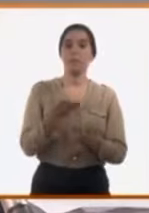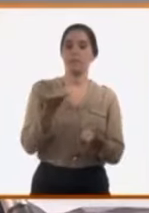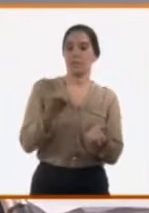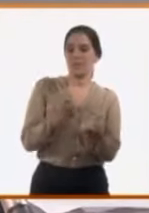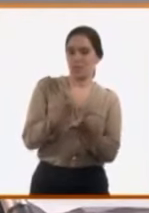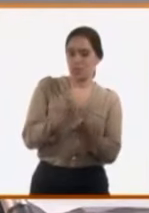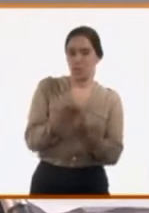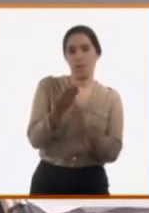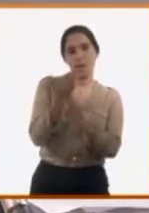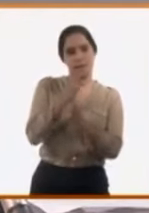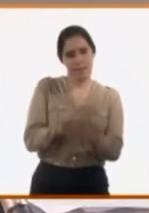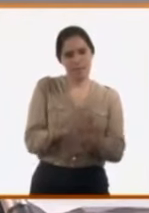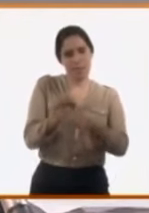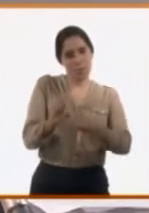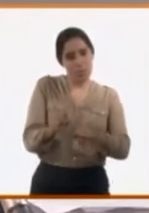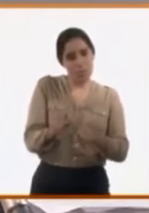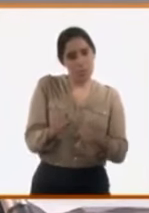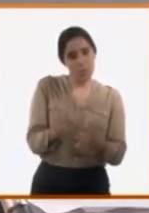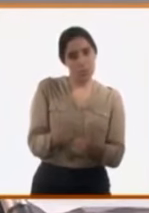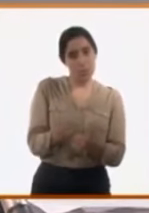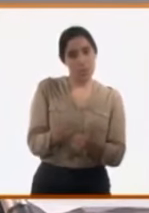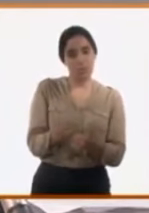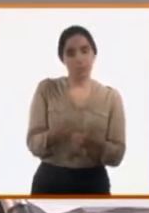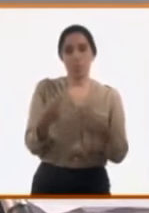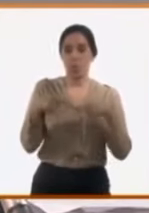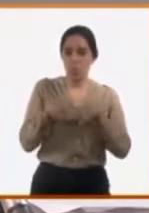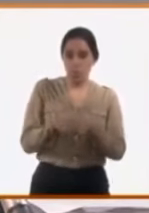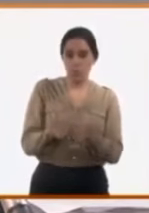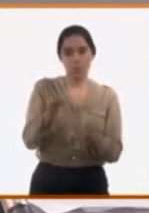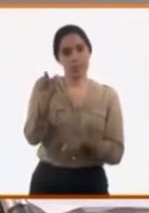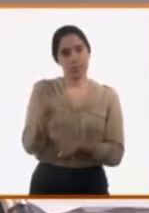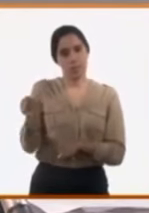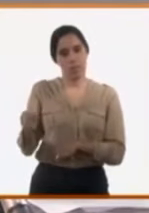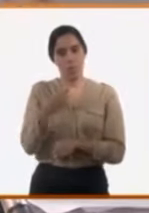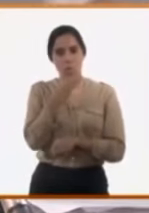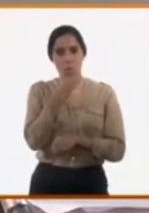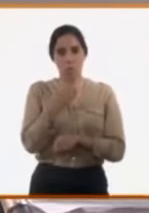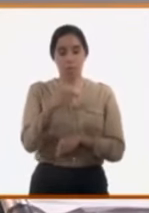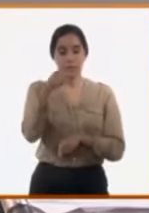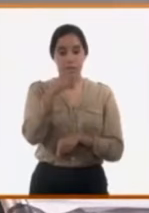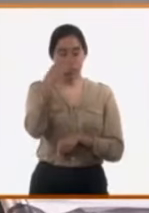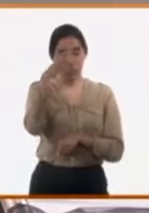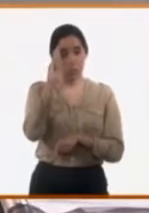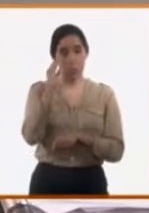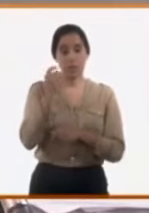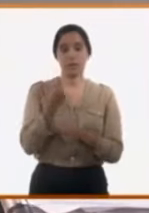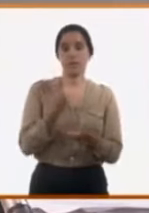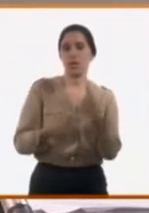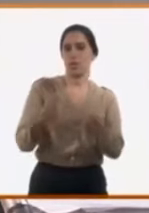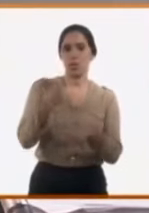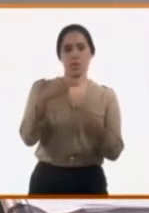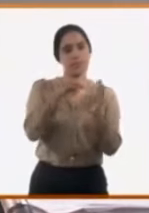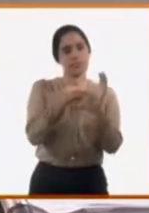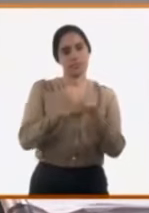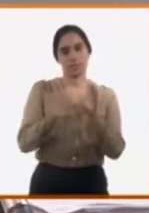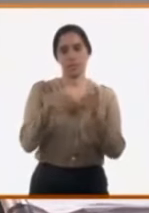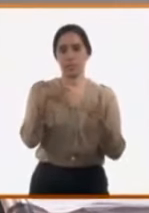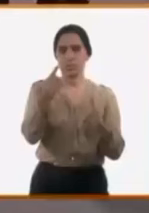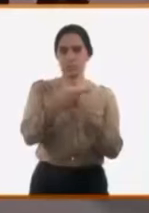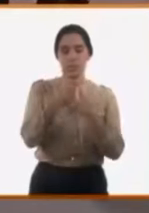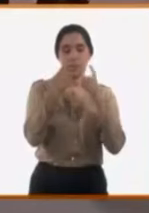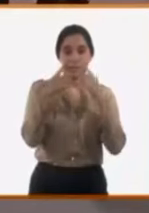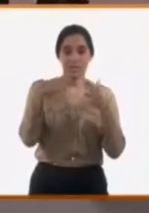del rigor pero sin abandonar a los jóvenes en Cuba Tendremos que buscar una medida que eso sea eh positivo este año cómo va a